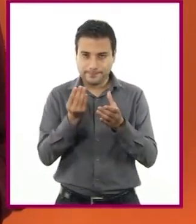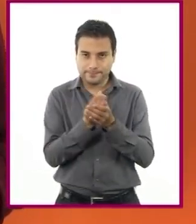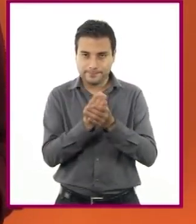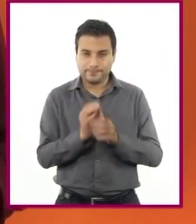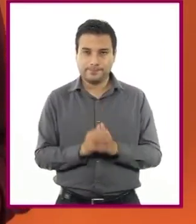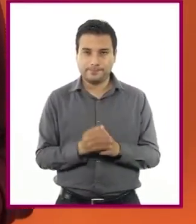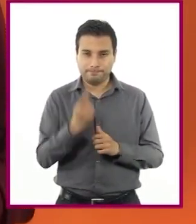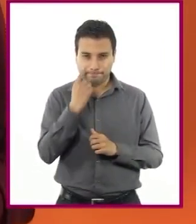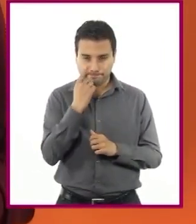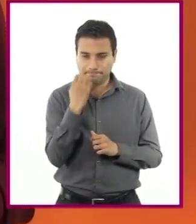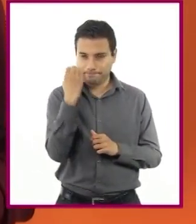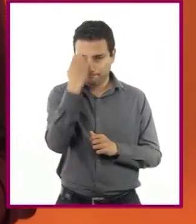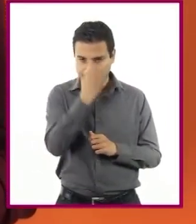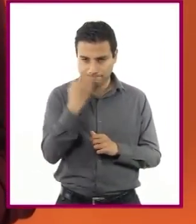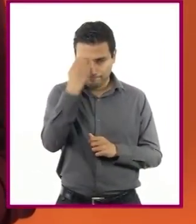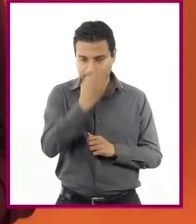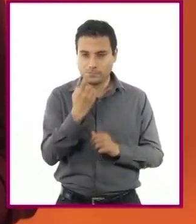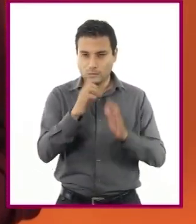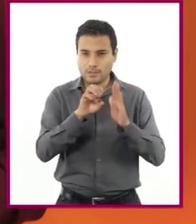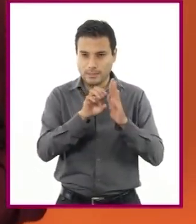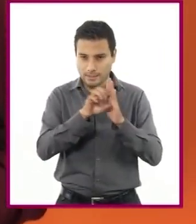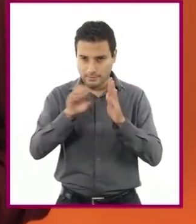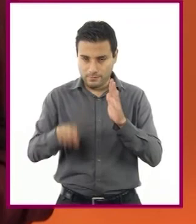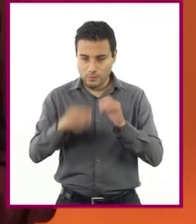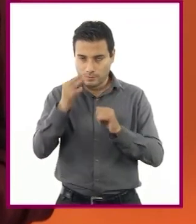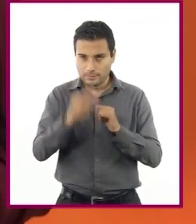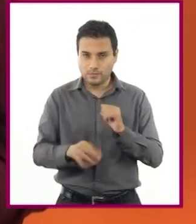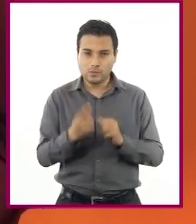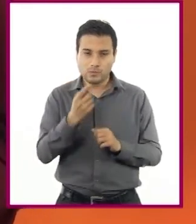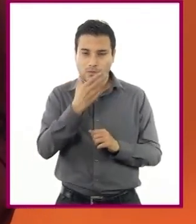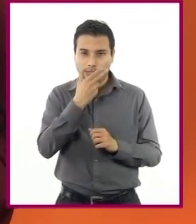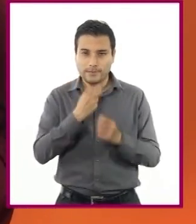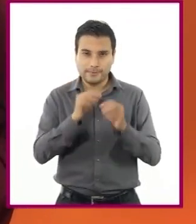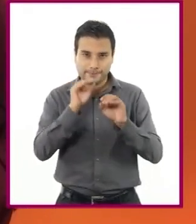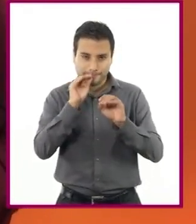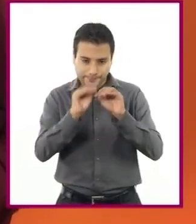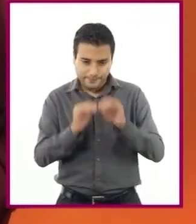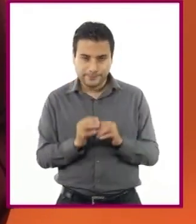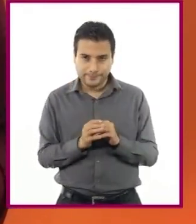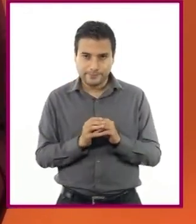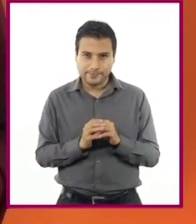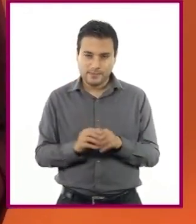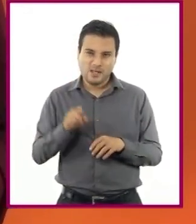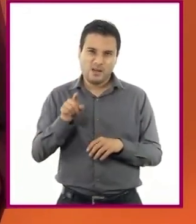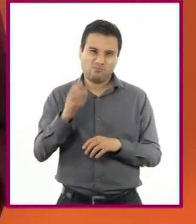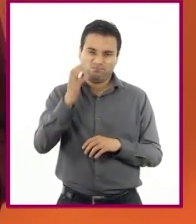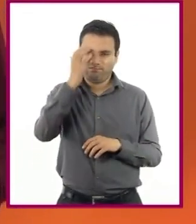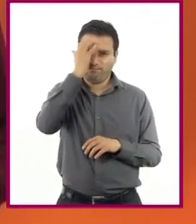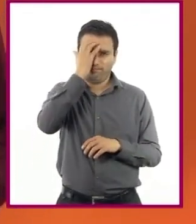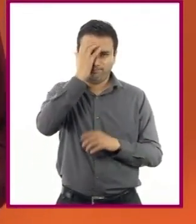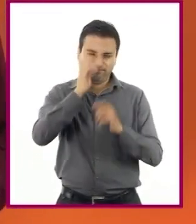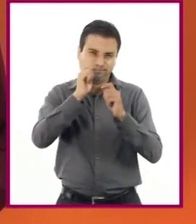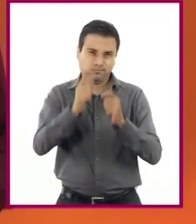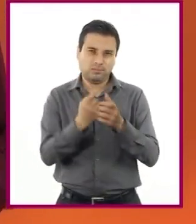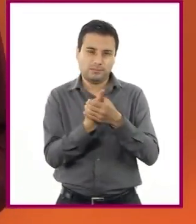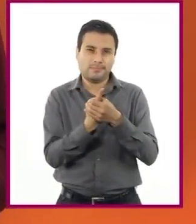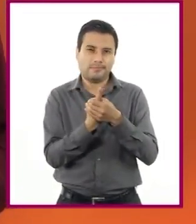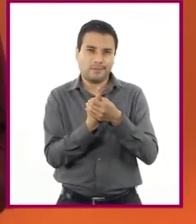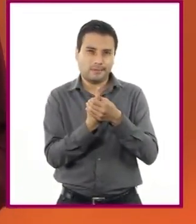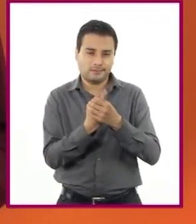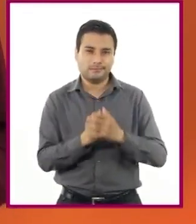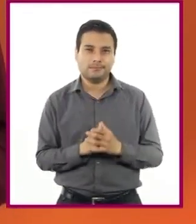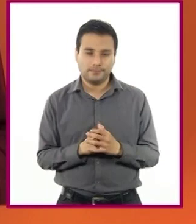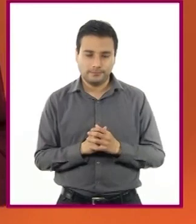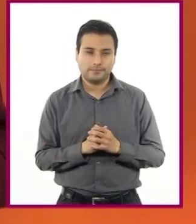analizaremos un último ejemplo. Un artesano utilizará sus conocimientos para hacer velas aromáticas